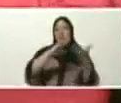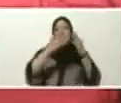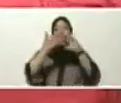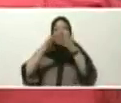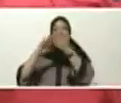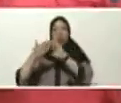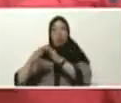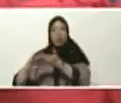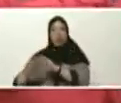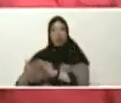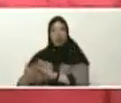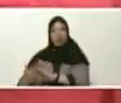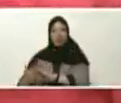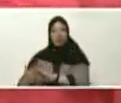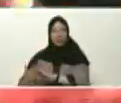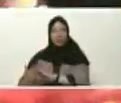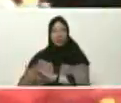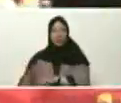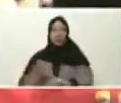comunidad